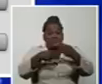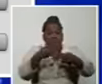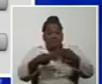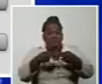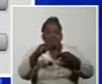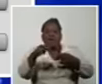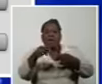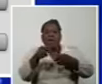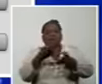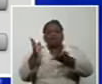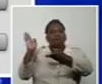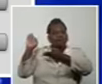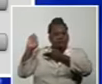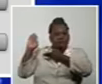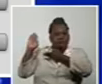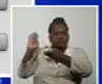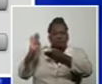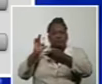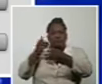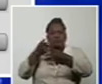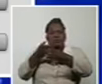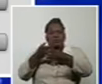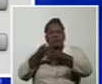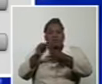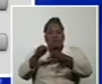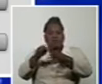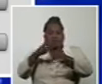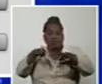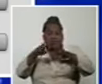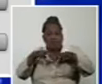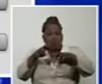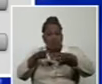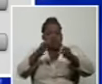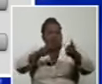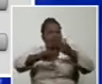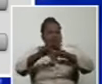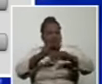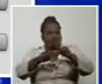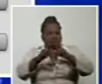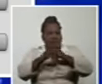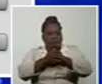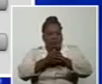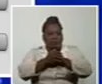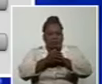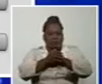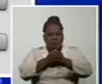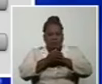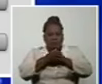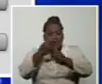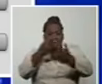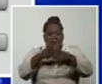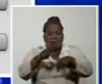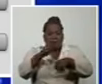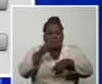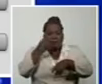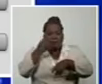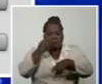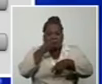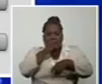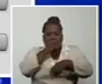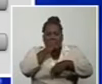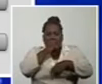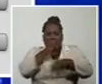artículo que estos estudios son de laboratorio, pero también encontramos que se han hecho